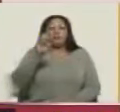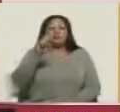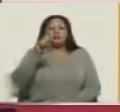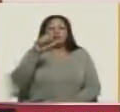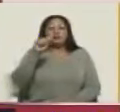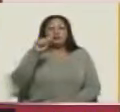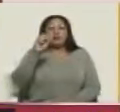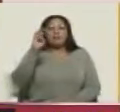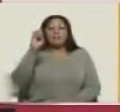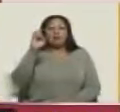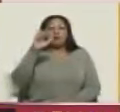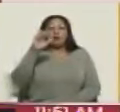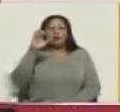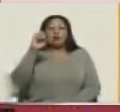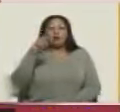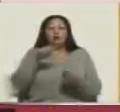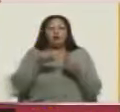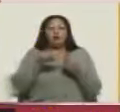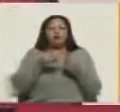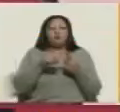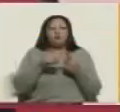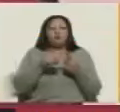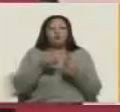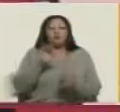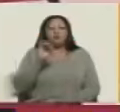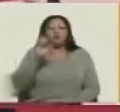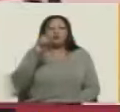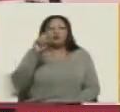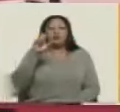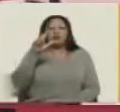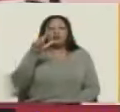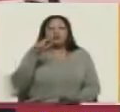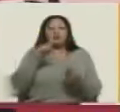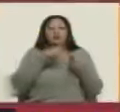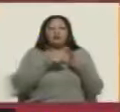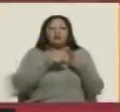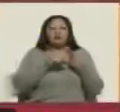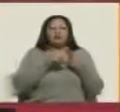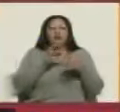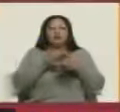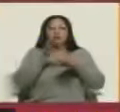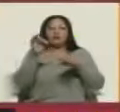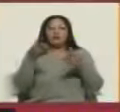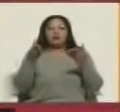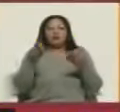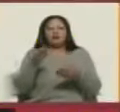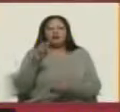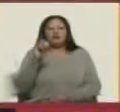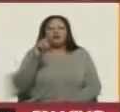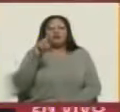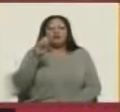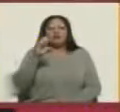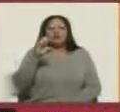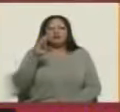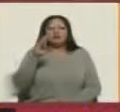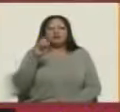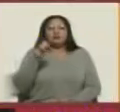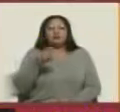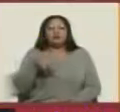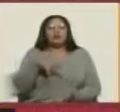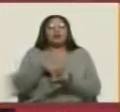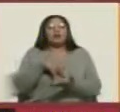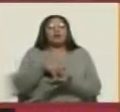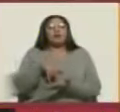Robex Apoleo, Fidel, con su trabajo tesonero, le deja el camino allanado a Robexa. Para el estado Carabobo, donde